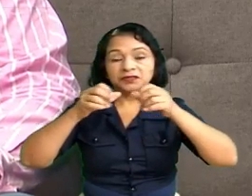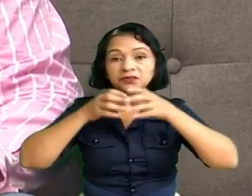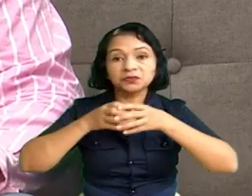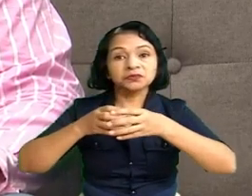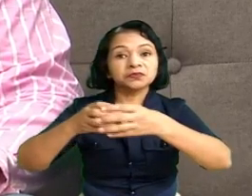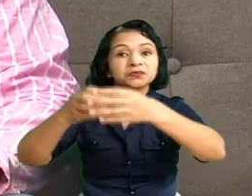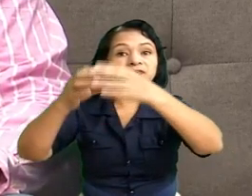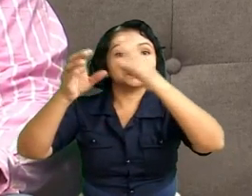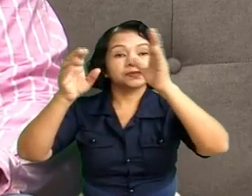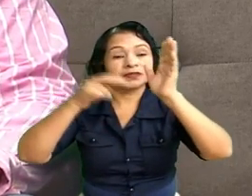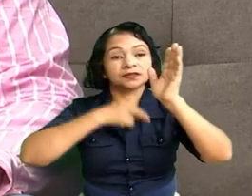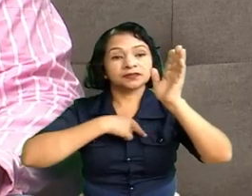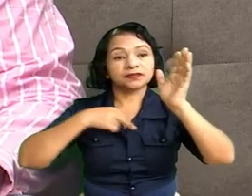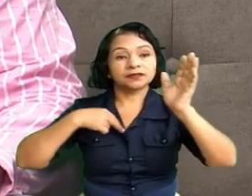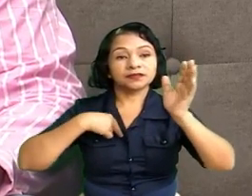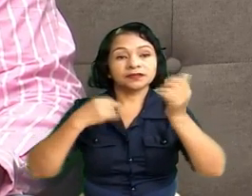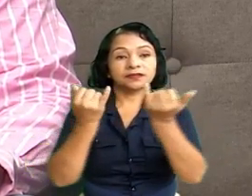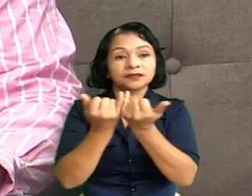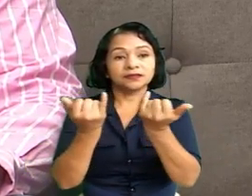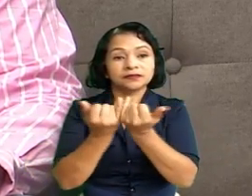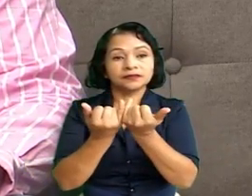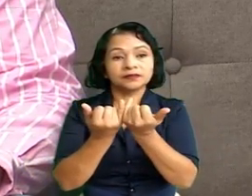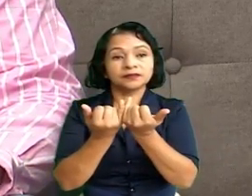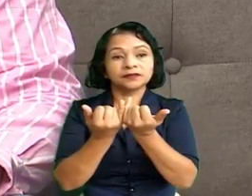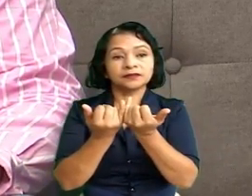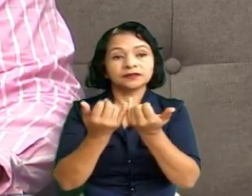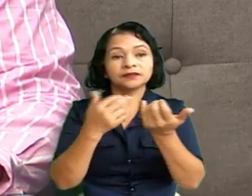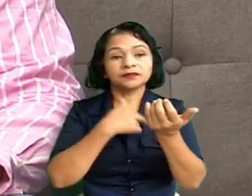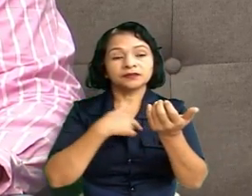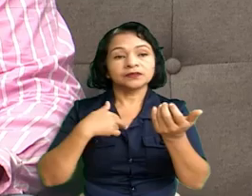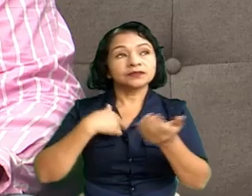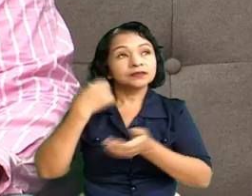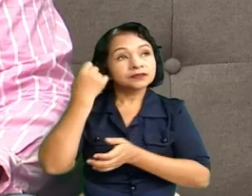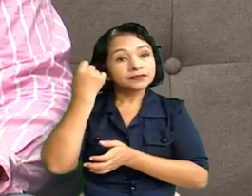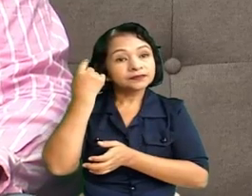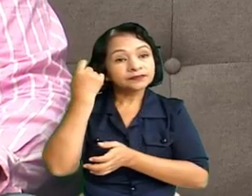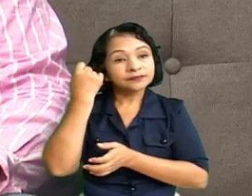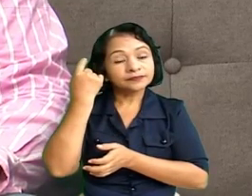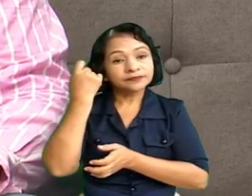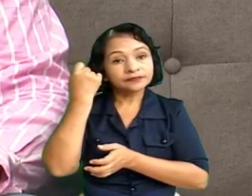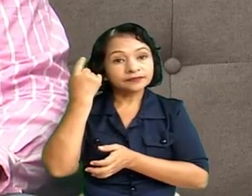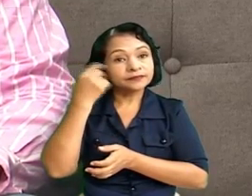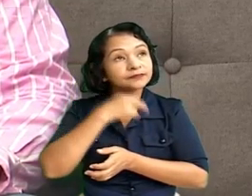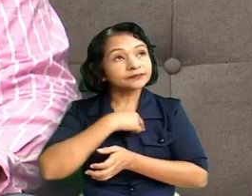entre nicaragüenses la que ocurre. Diputada, comprender un poquito el legado de